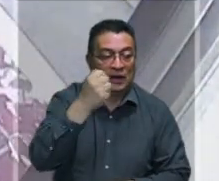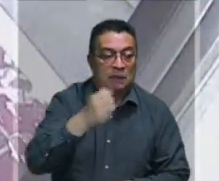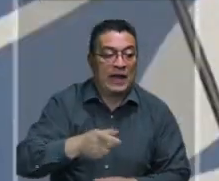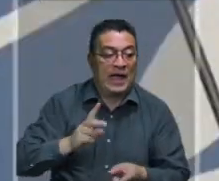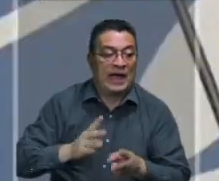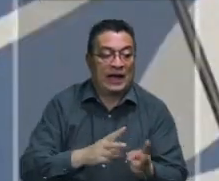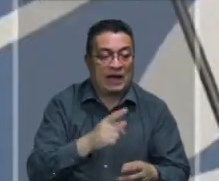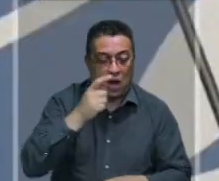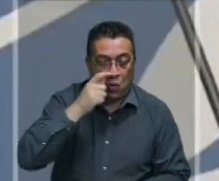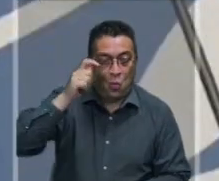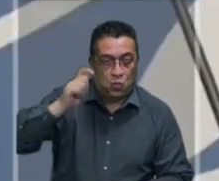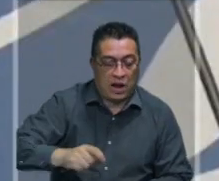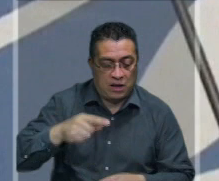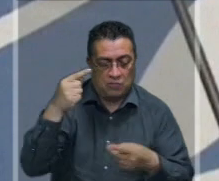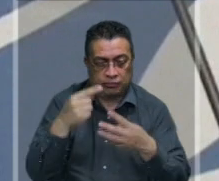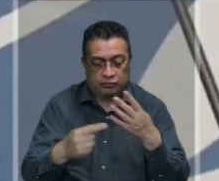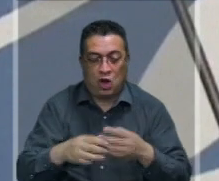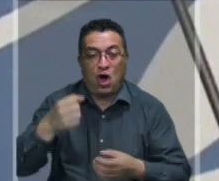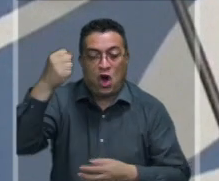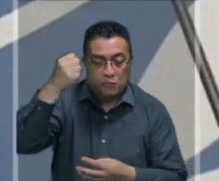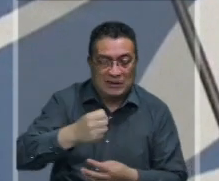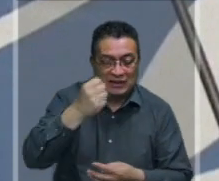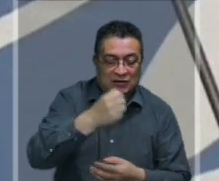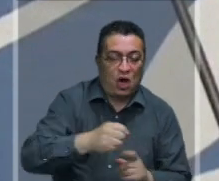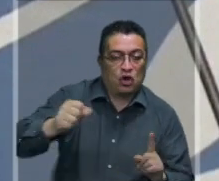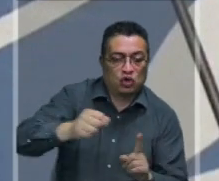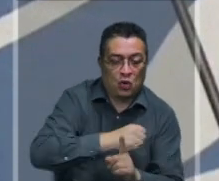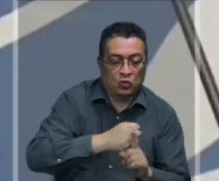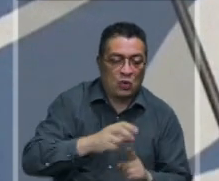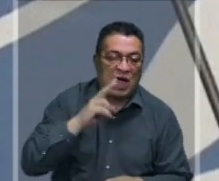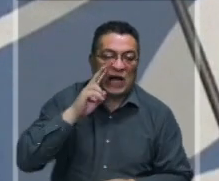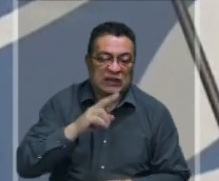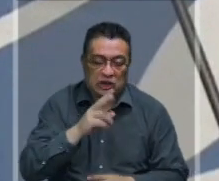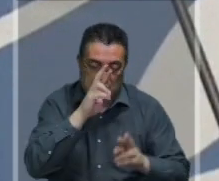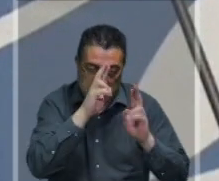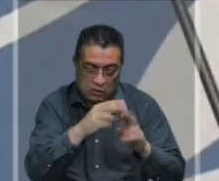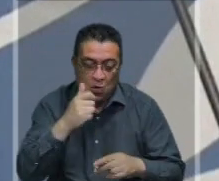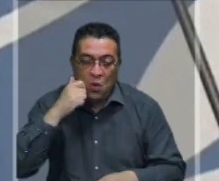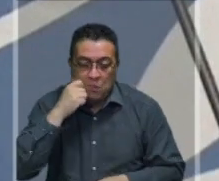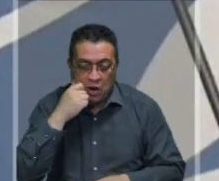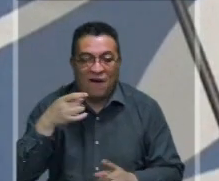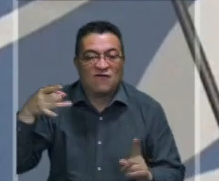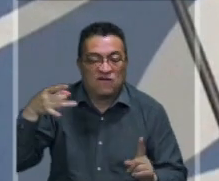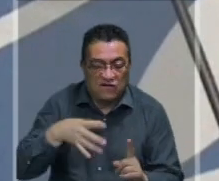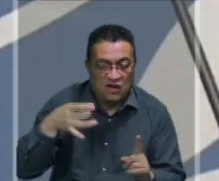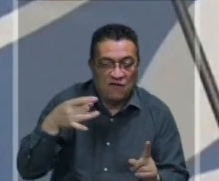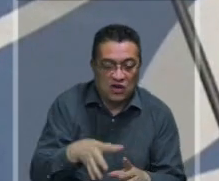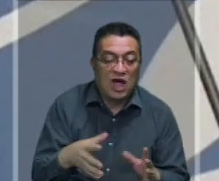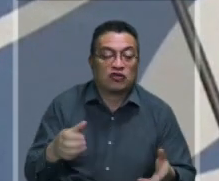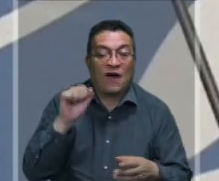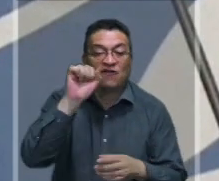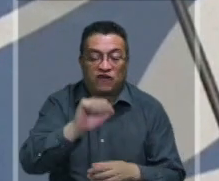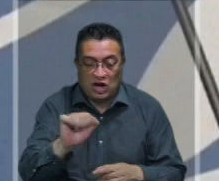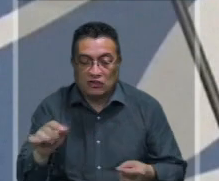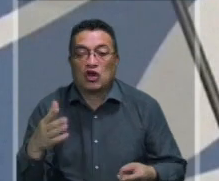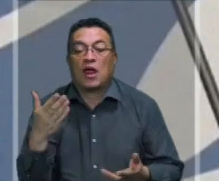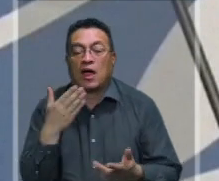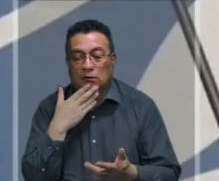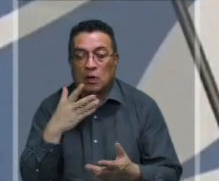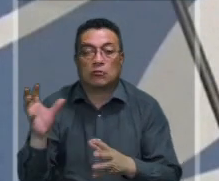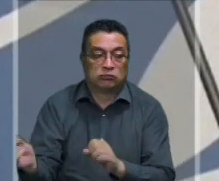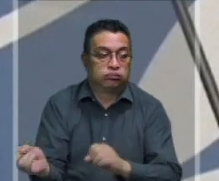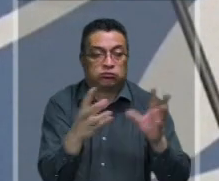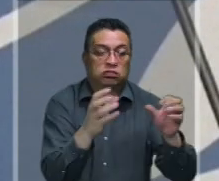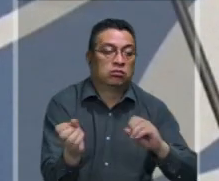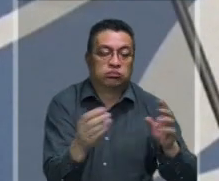Ucrania. Homicidios dolosos, tortura, trato inhumano, confinamiento ilegal, violación, así como el traslado y deportación